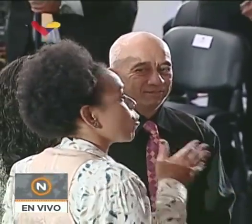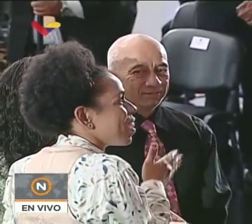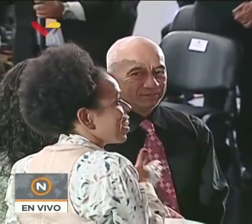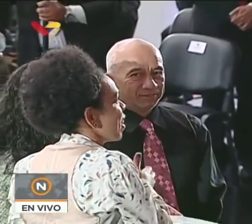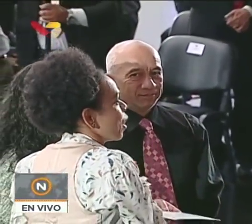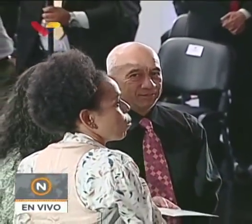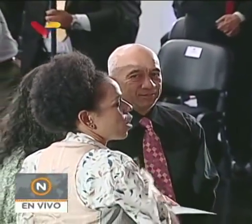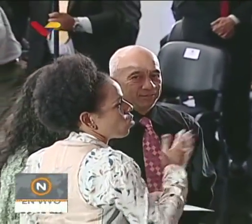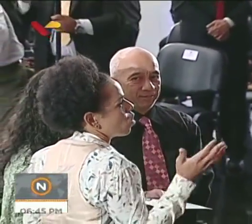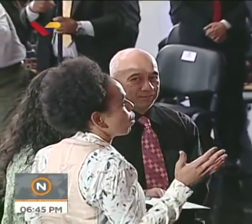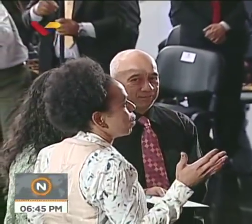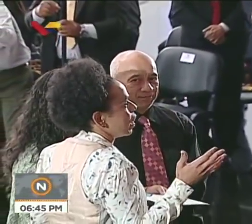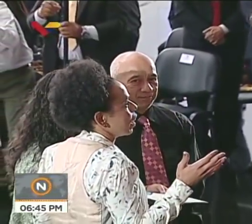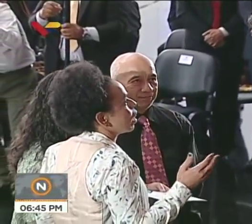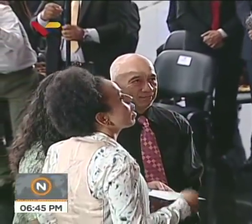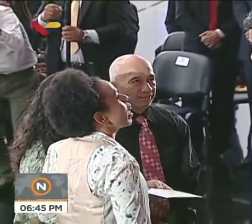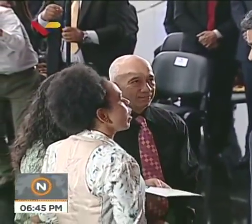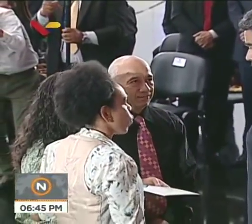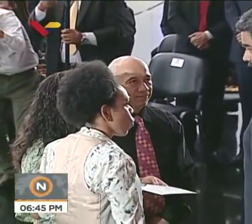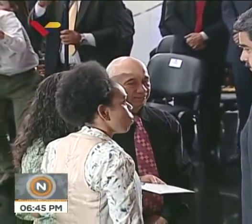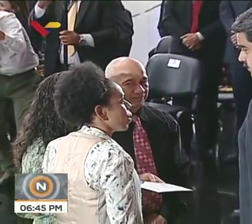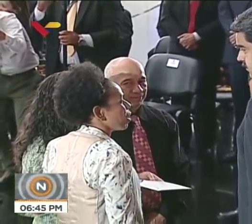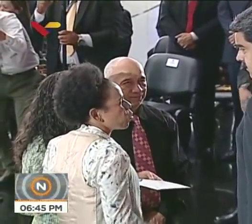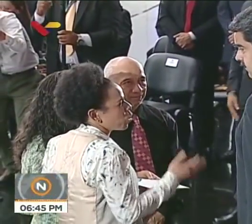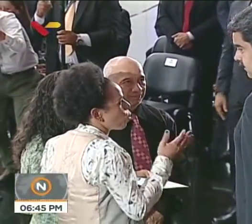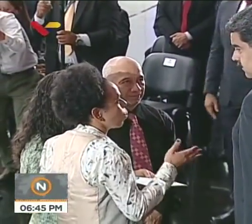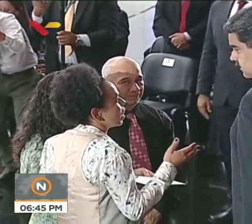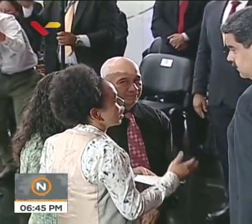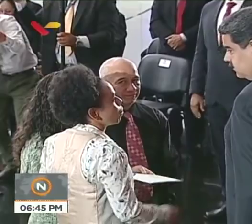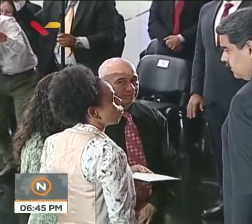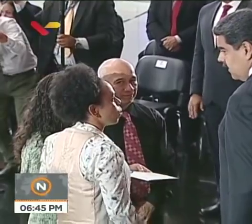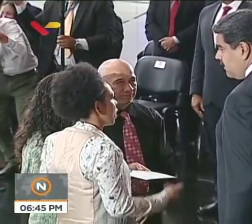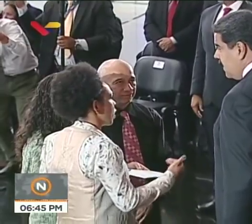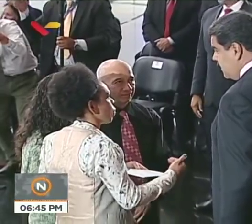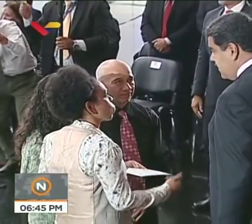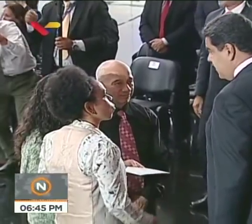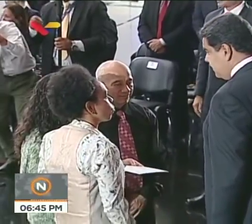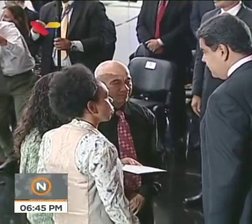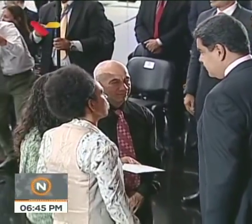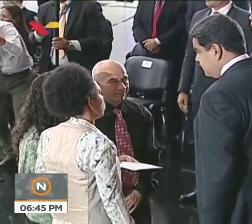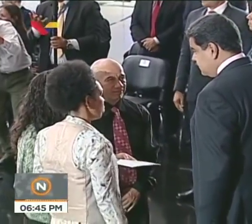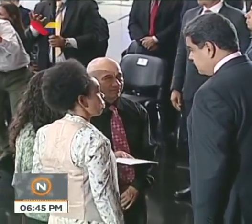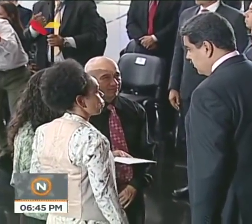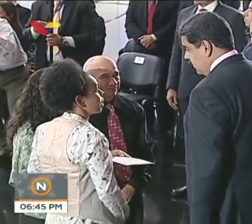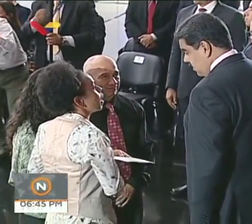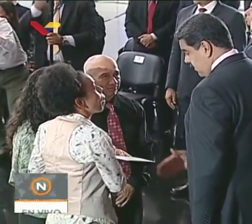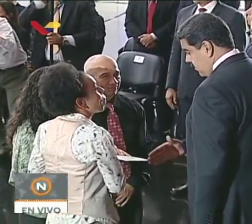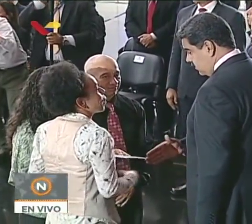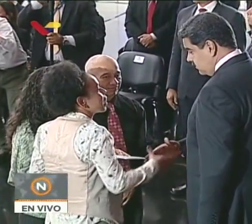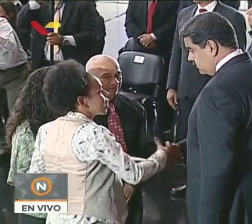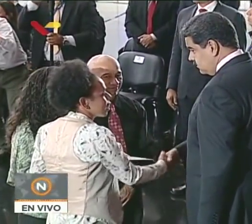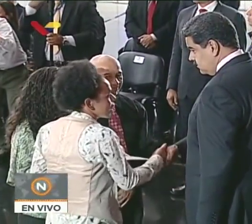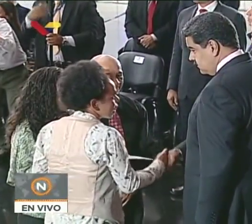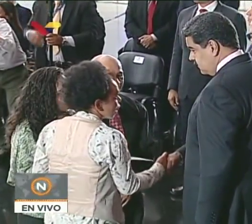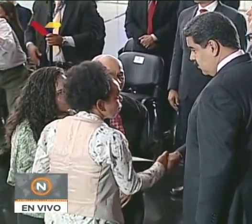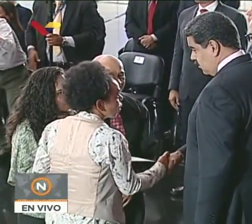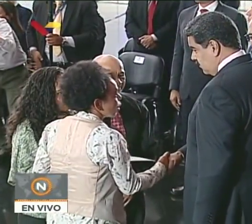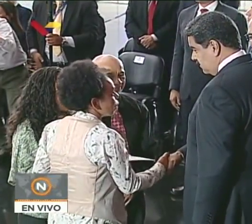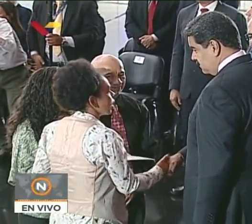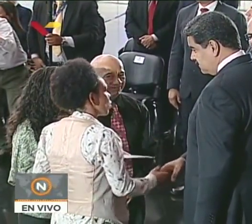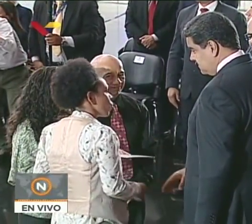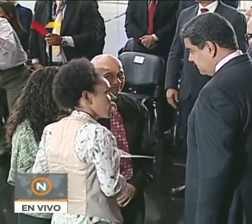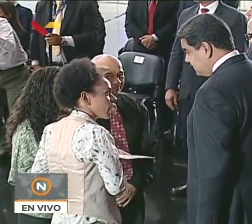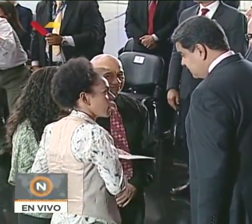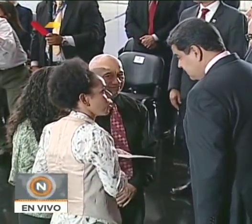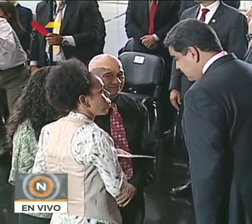es galardonado con 4 premios por su labor durante las protestas violentas en Venezuela. Además, un trabajo web sobre el asesinato